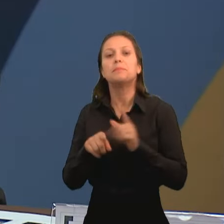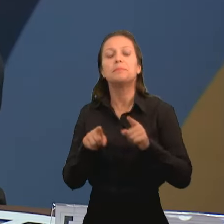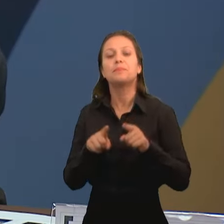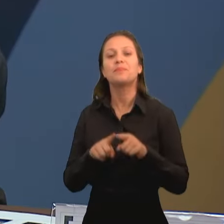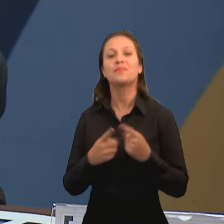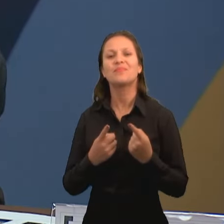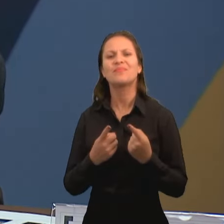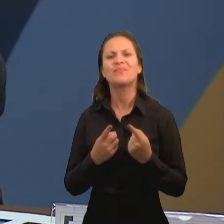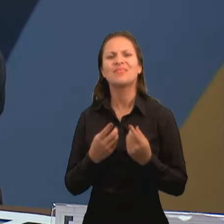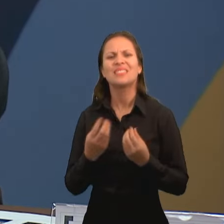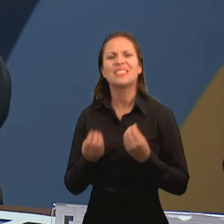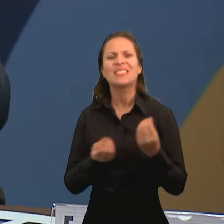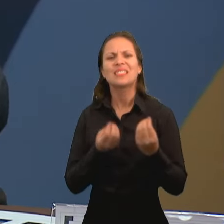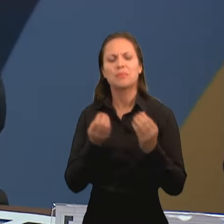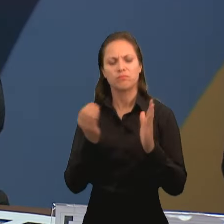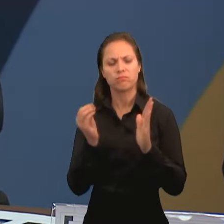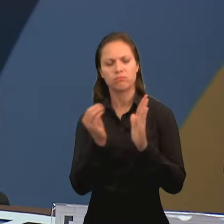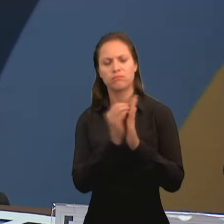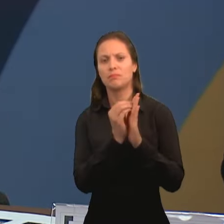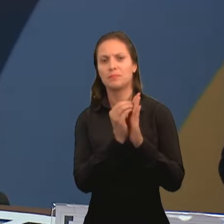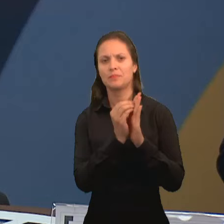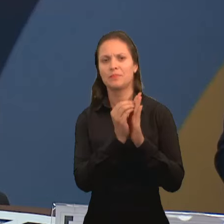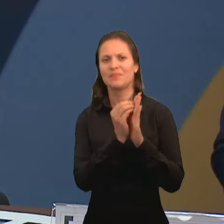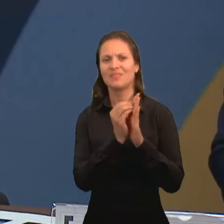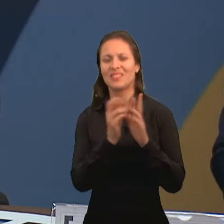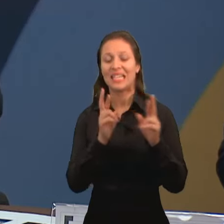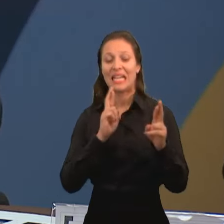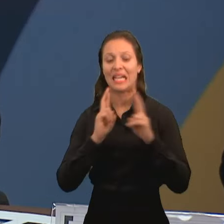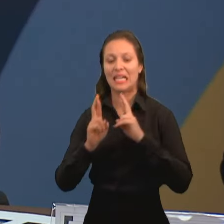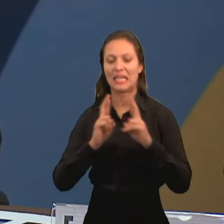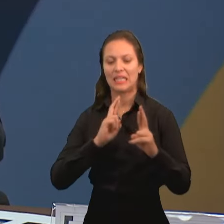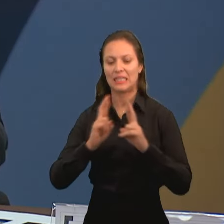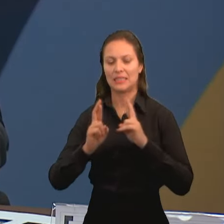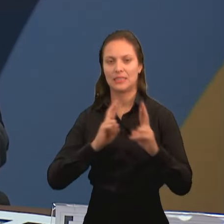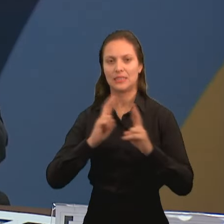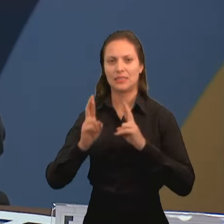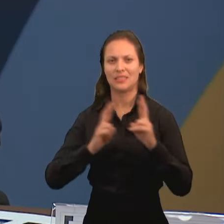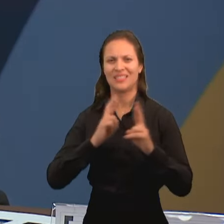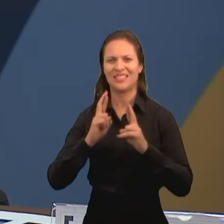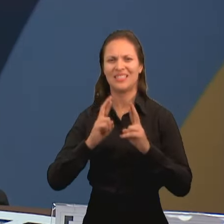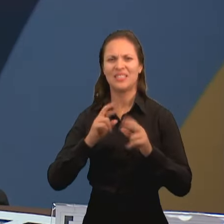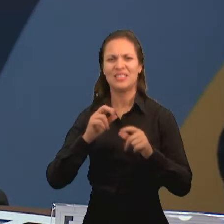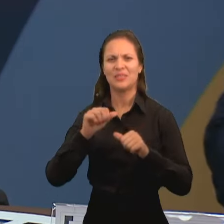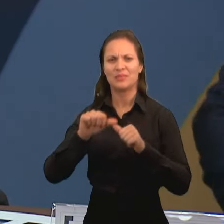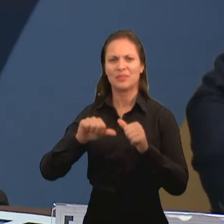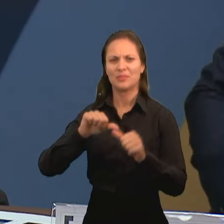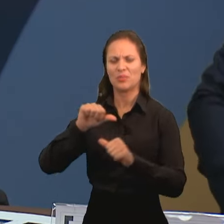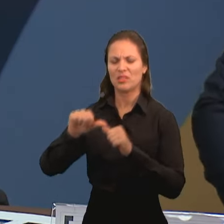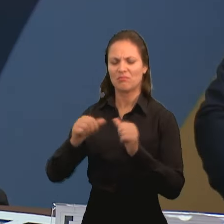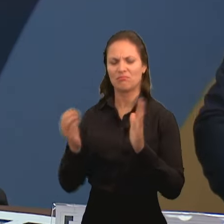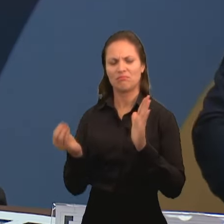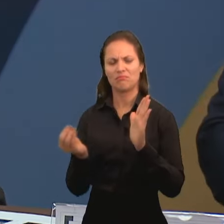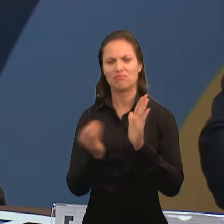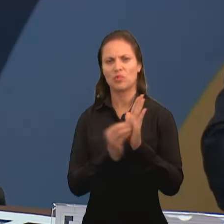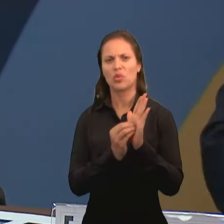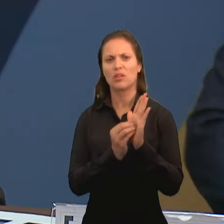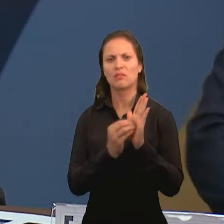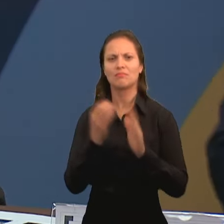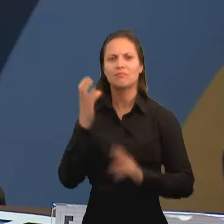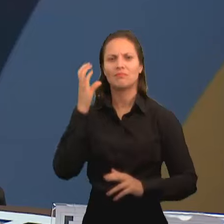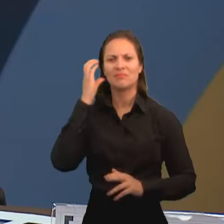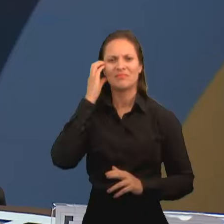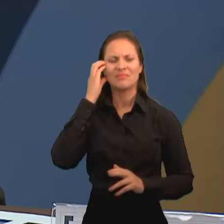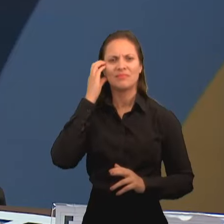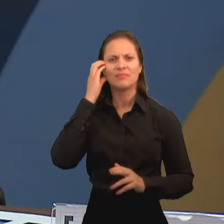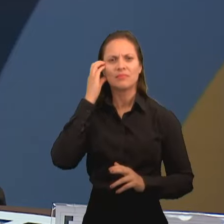Es una pregunta que se hacía hace mucho y que se usaba la red neural y que hoy existe